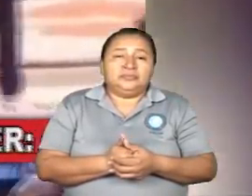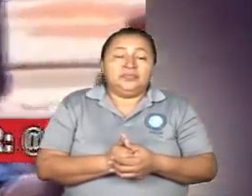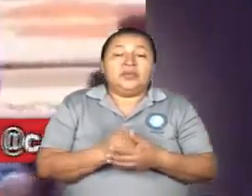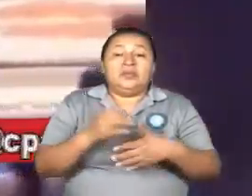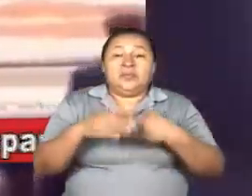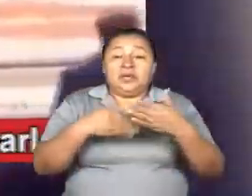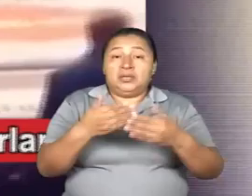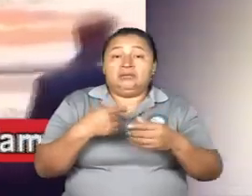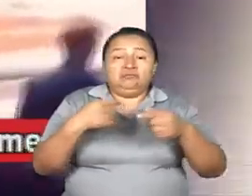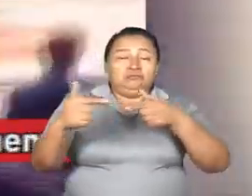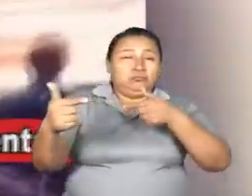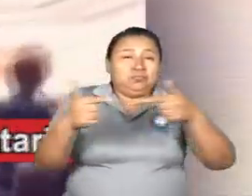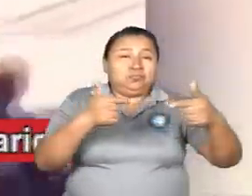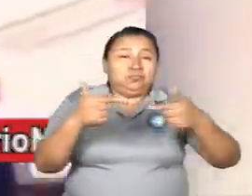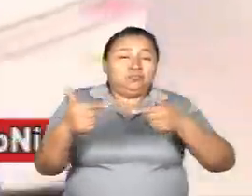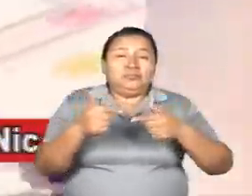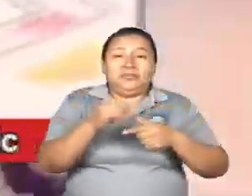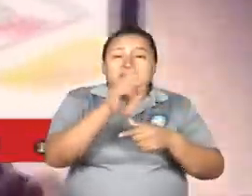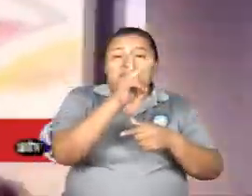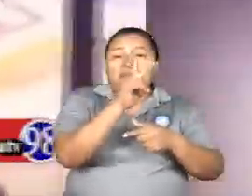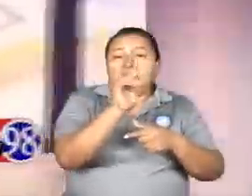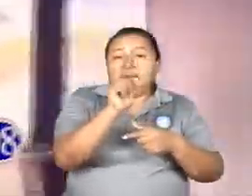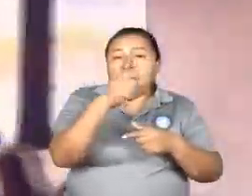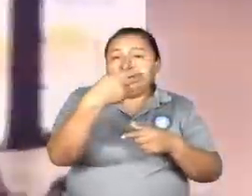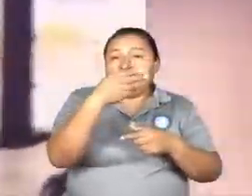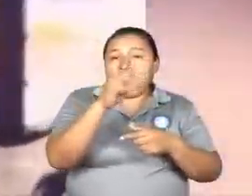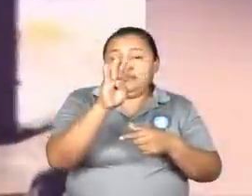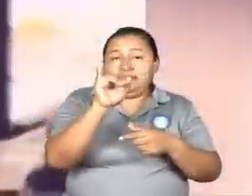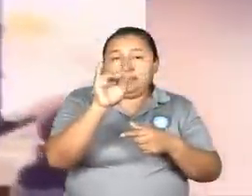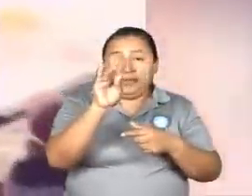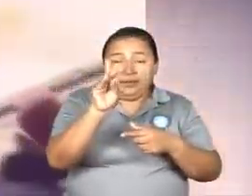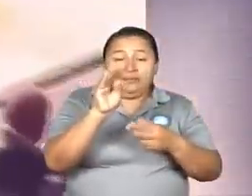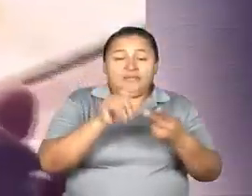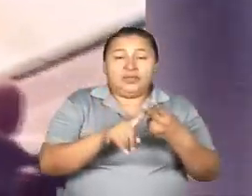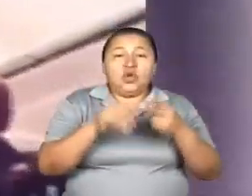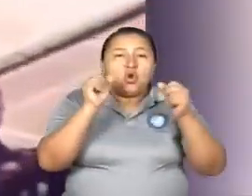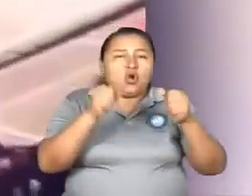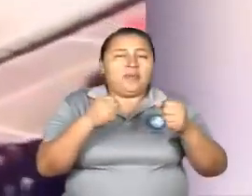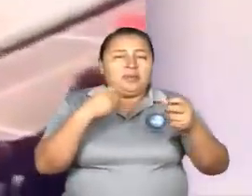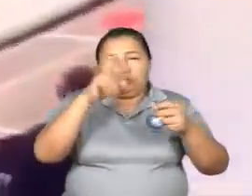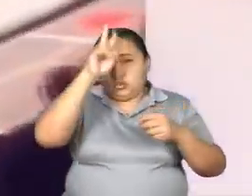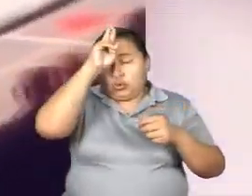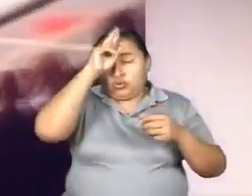Mientras que el combate entre Khabib Nurmagomedov,